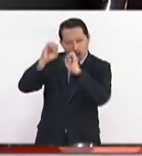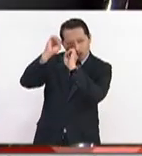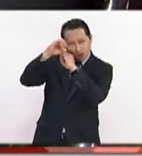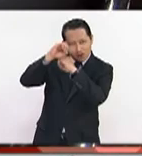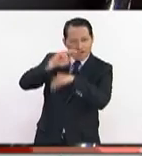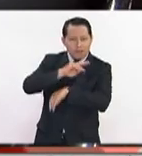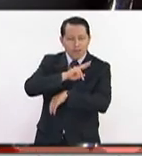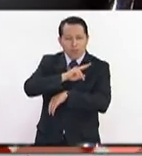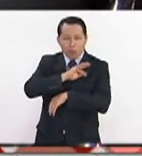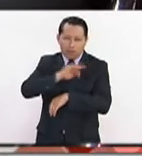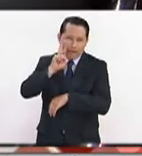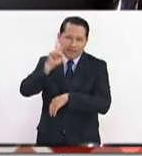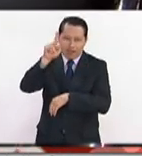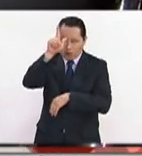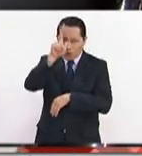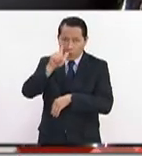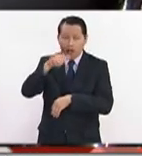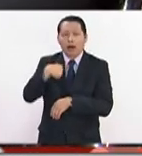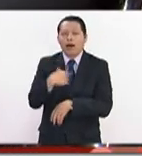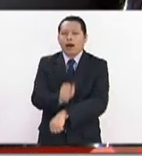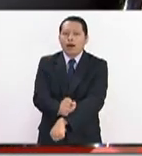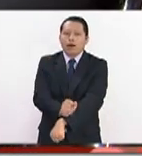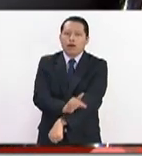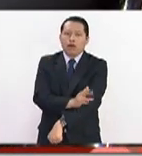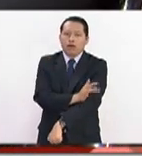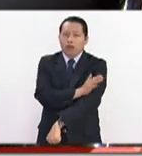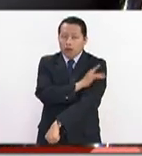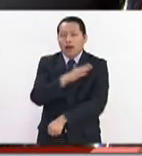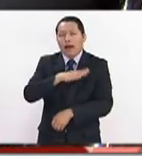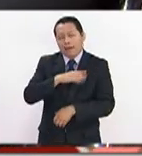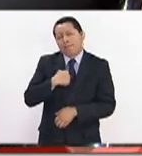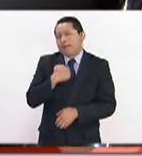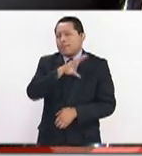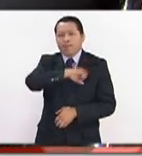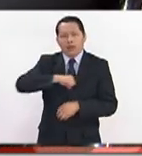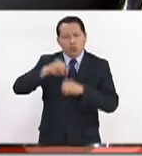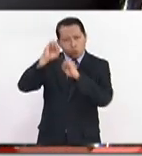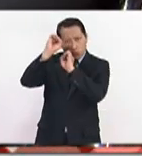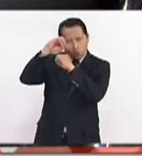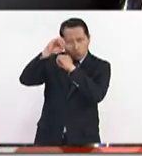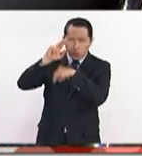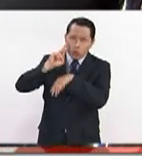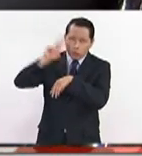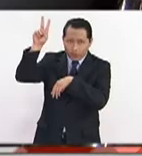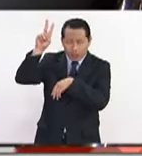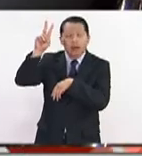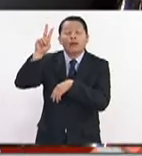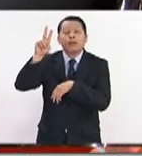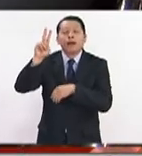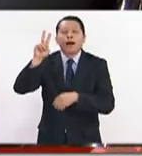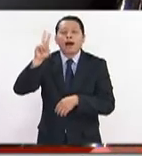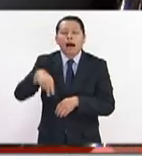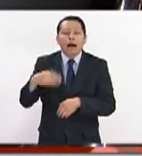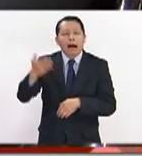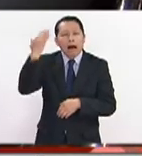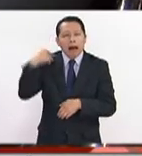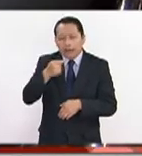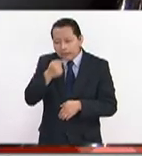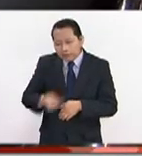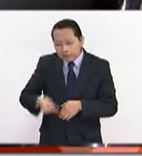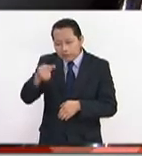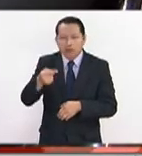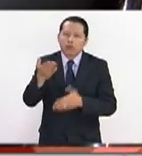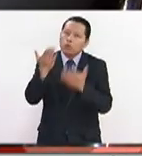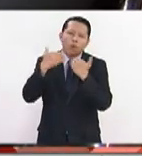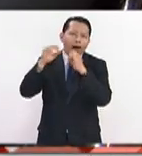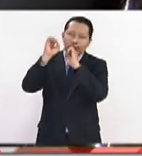A mí me emociona mucho, en lo particular a mí me gusta mucho la astronomía y Crecí sin un